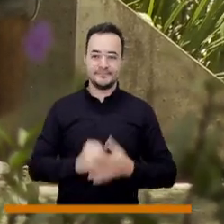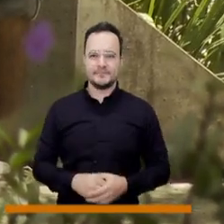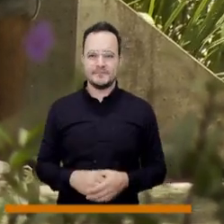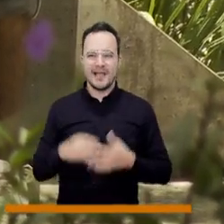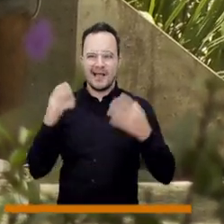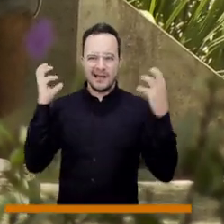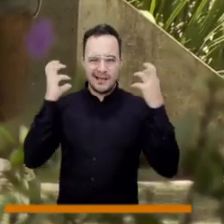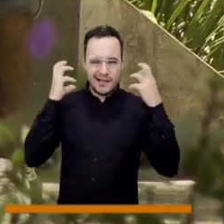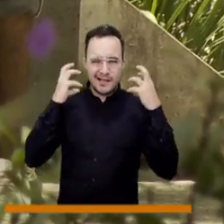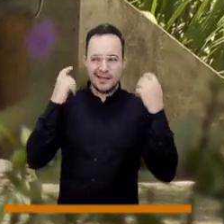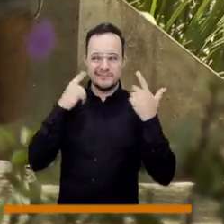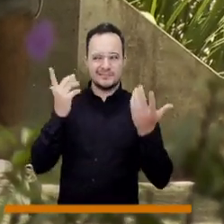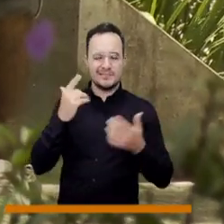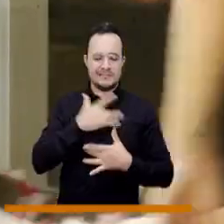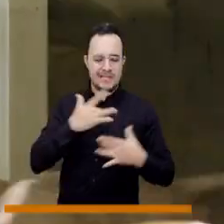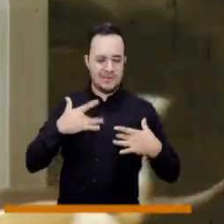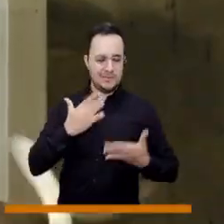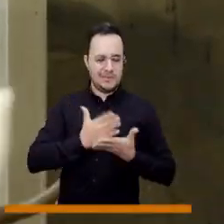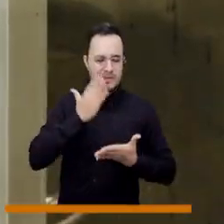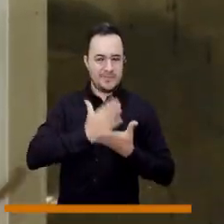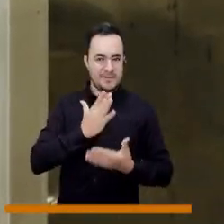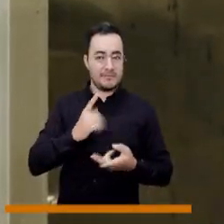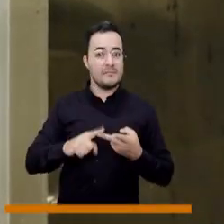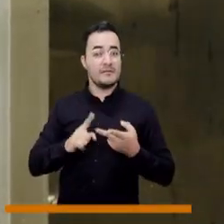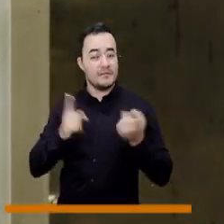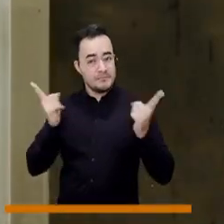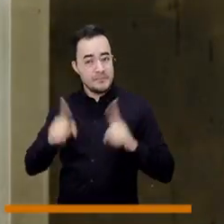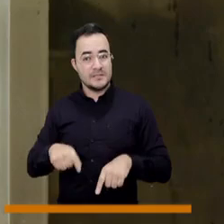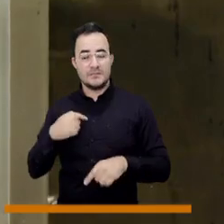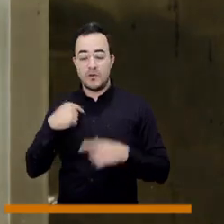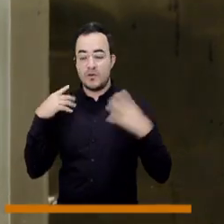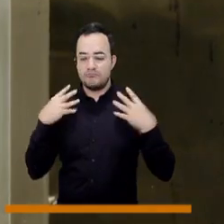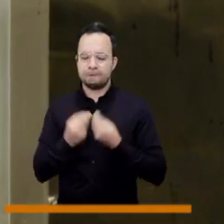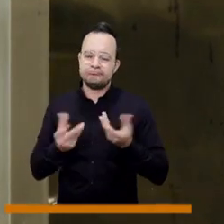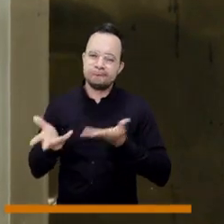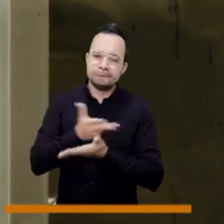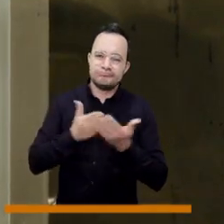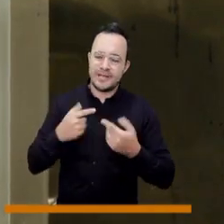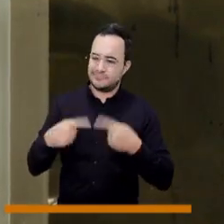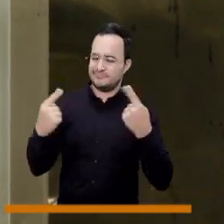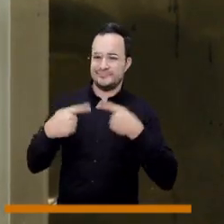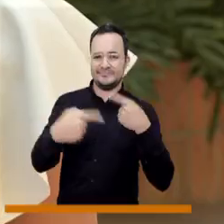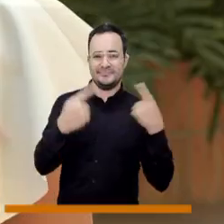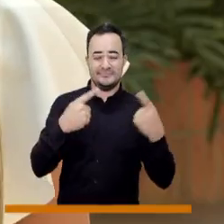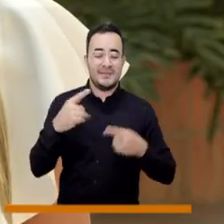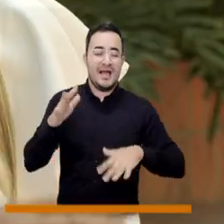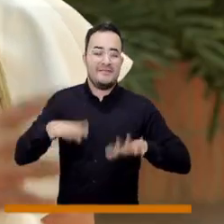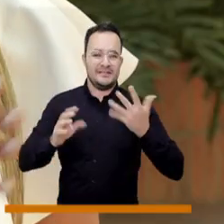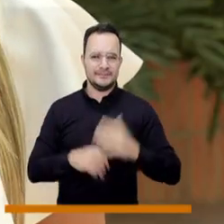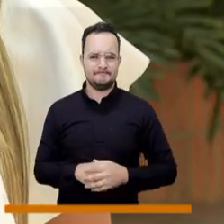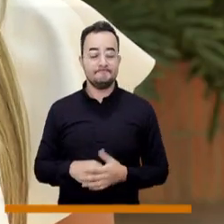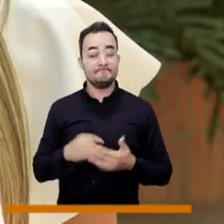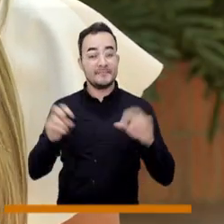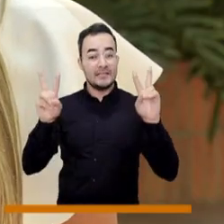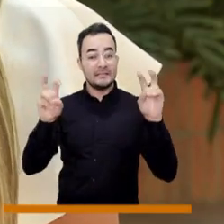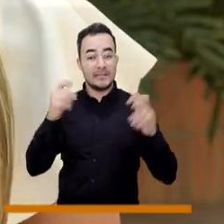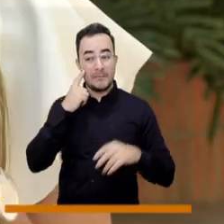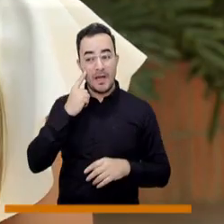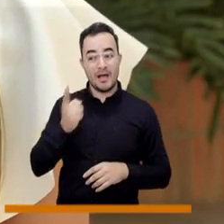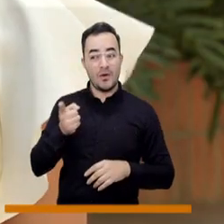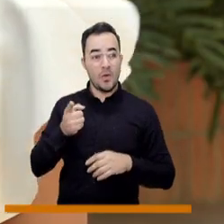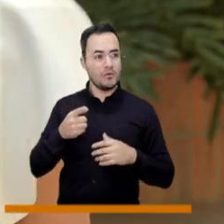presentando actualmente. El ruido no solamente trae problemas de salud, sino también genera inconvenientes en convivencia con los